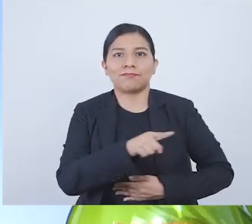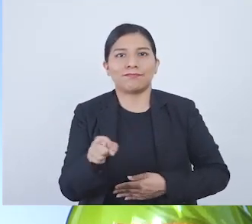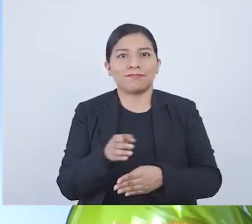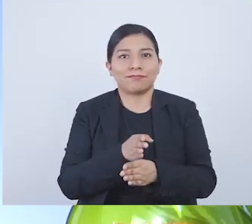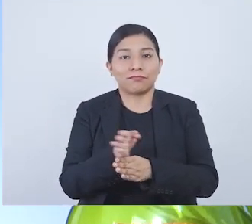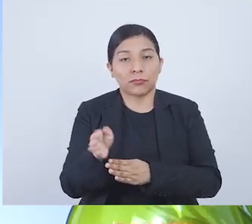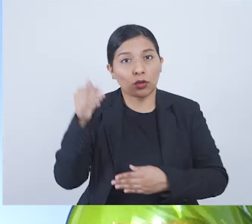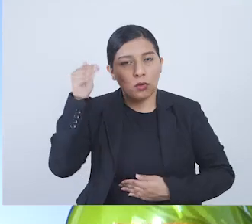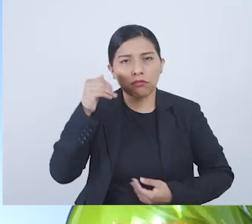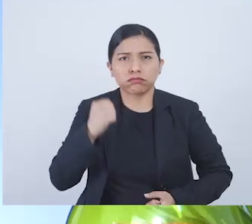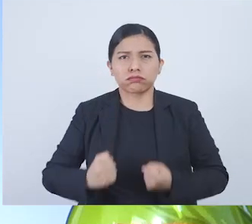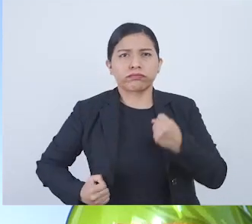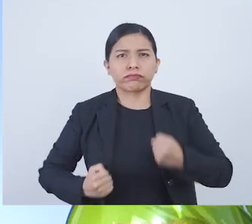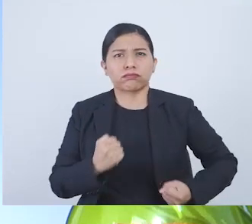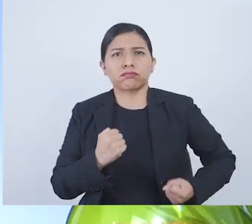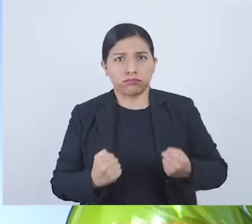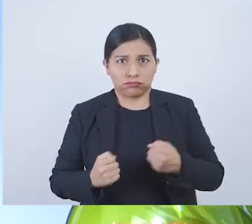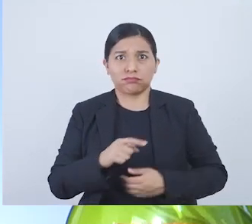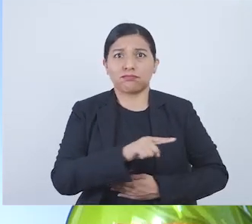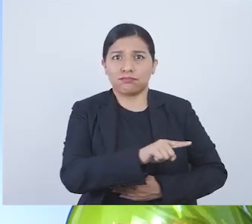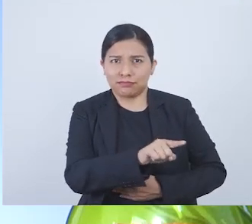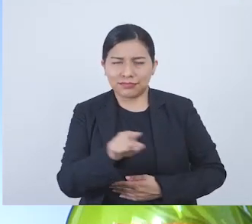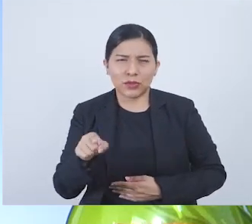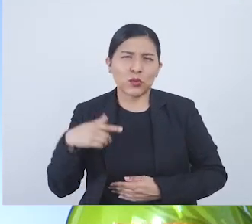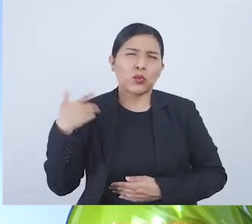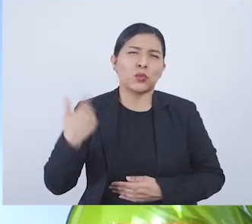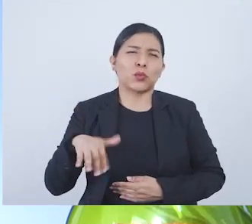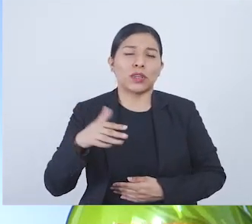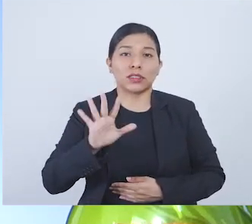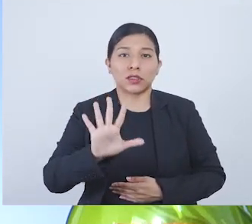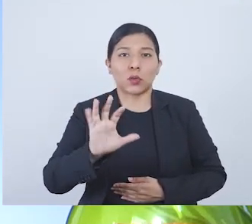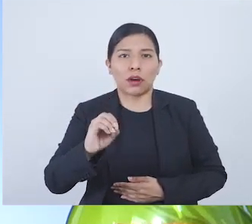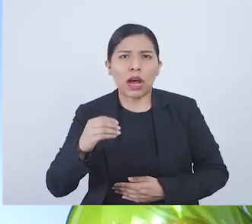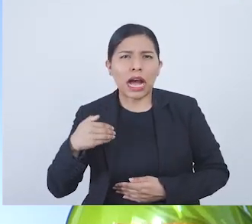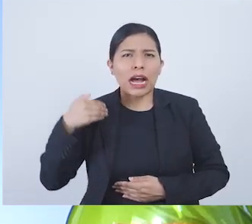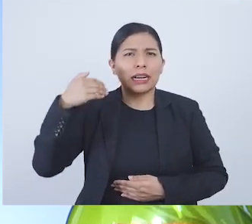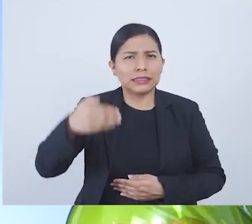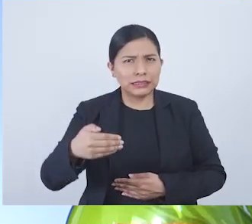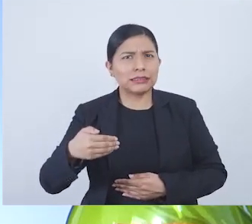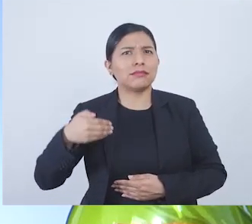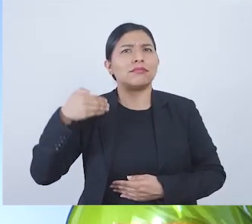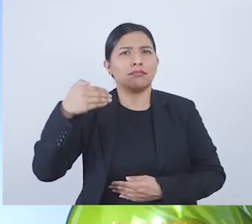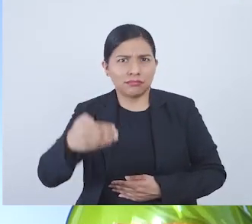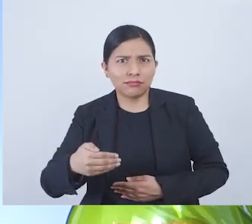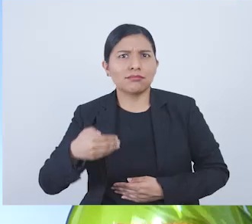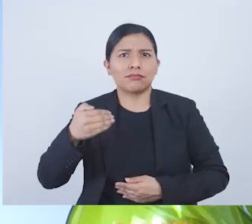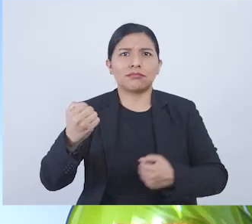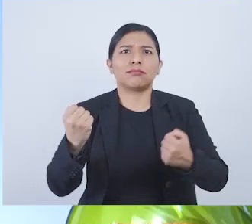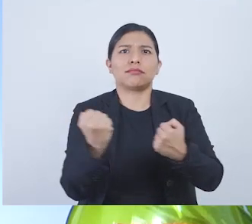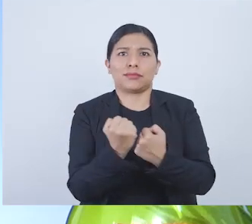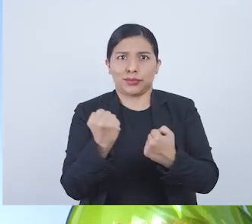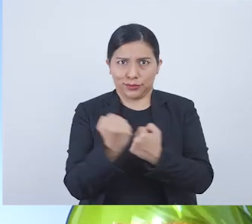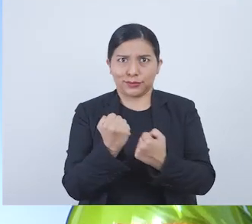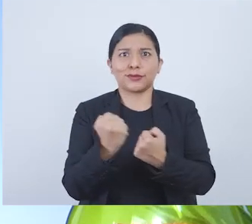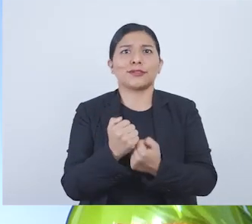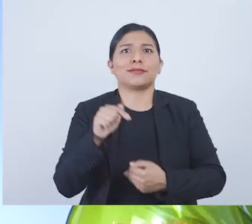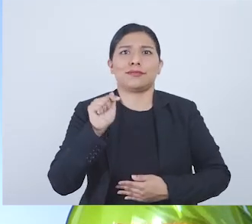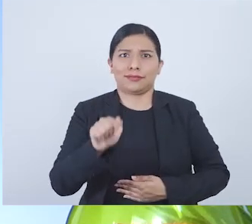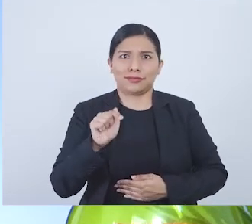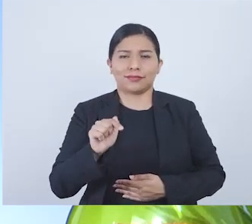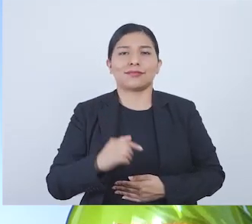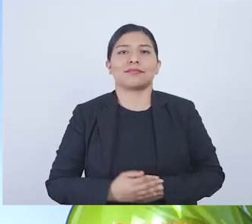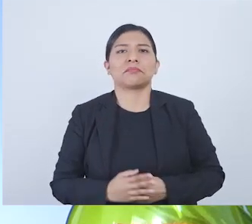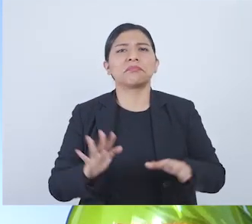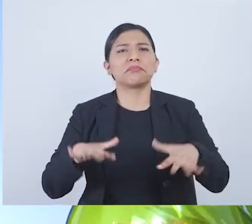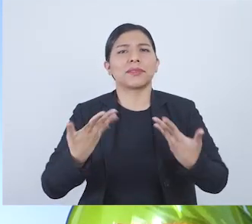física que le han aportado por más de 50 años a esta labor particular a fin de